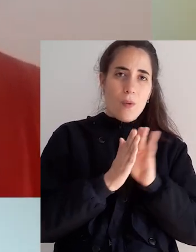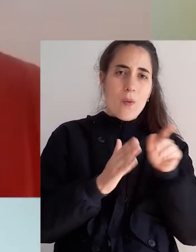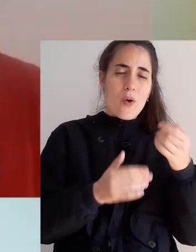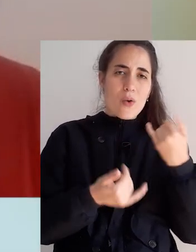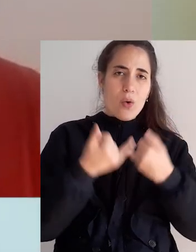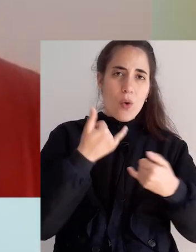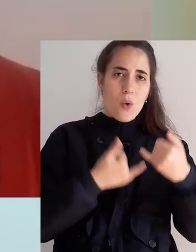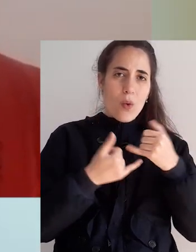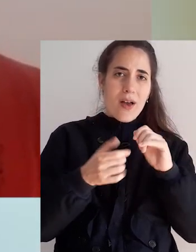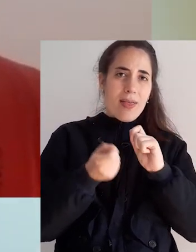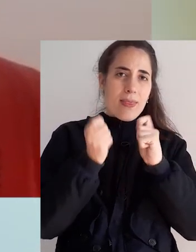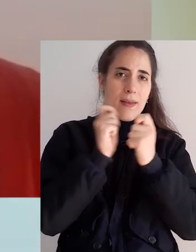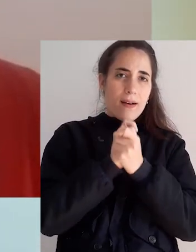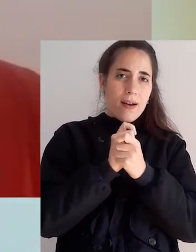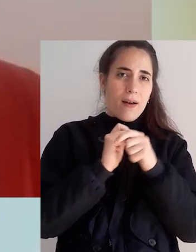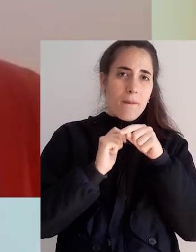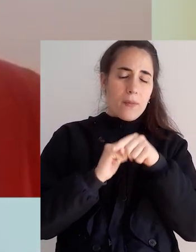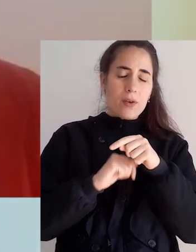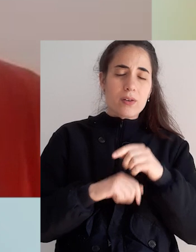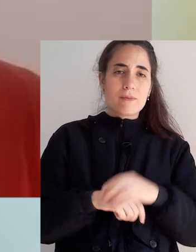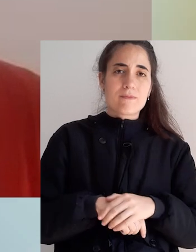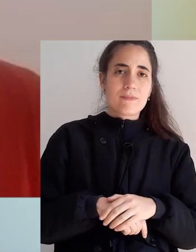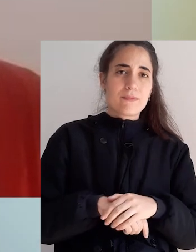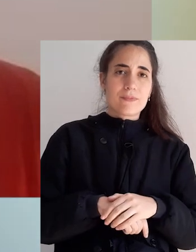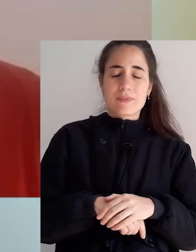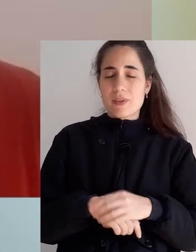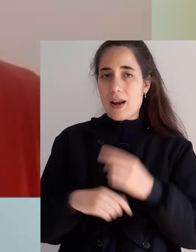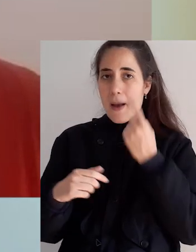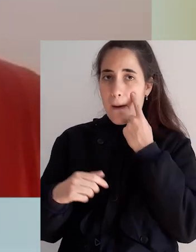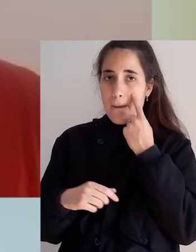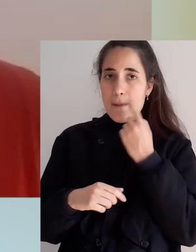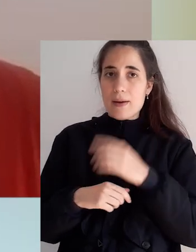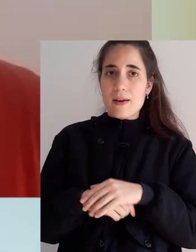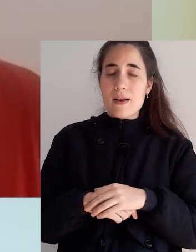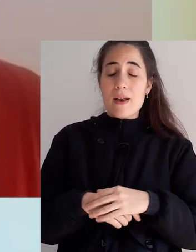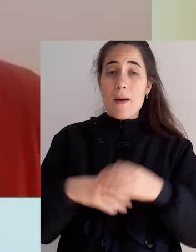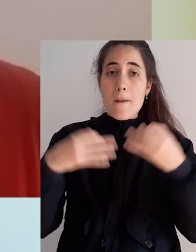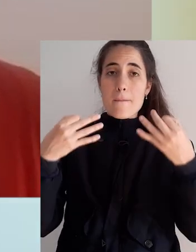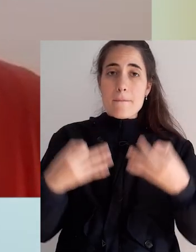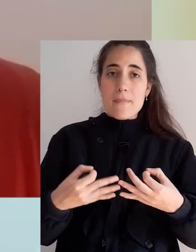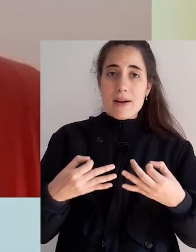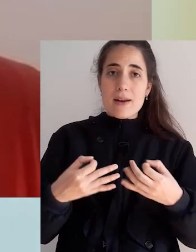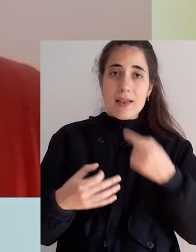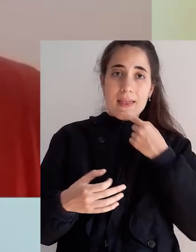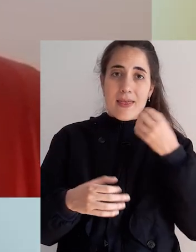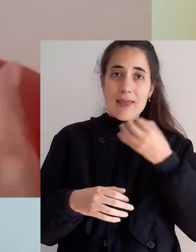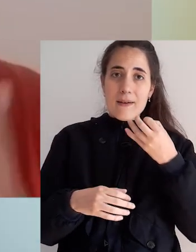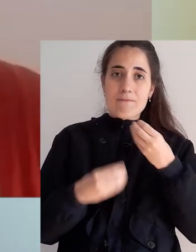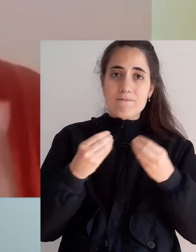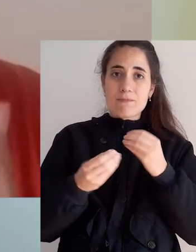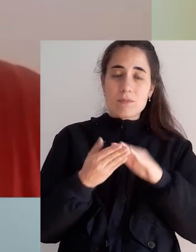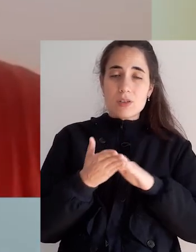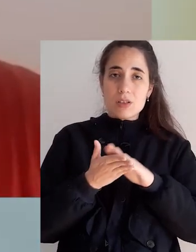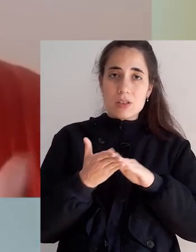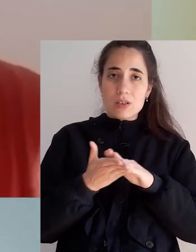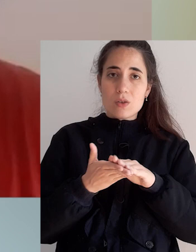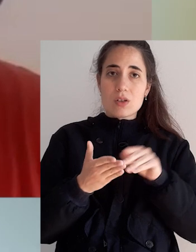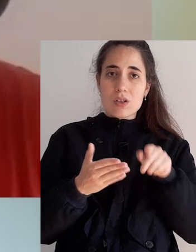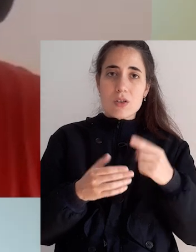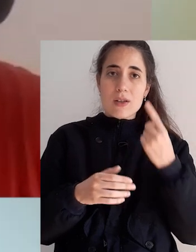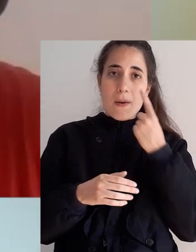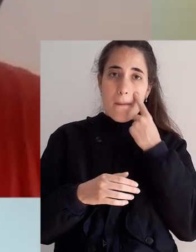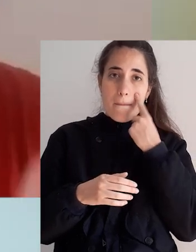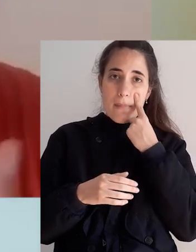Sí, en realidad se presentó el día 3 de diciembre. Los autores